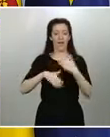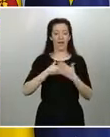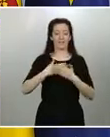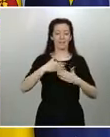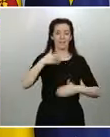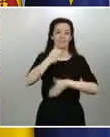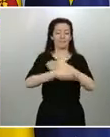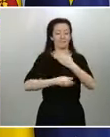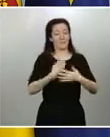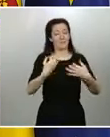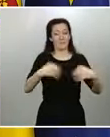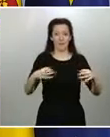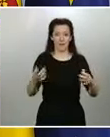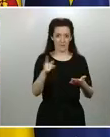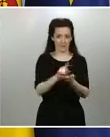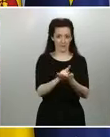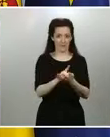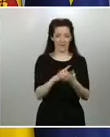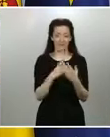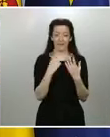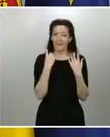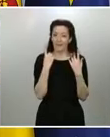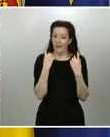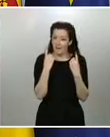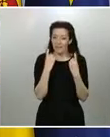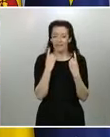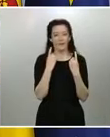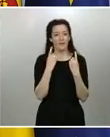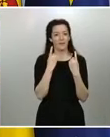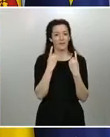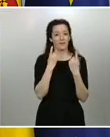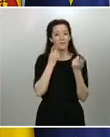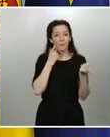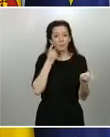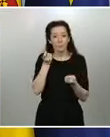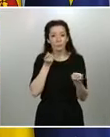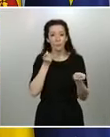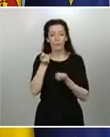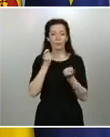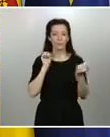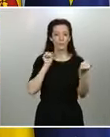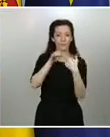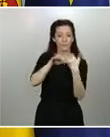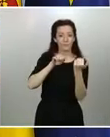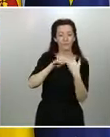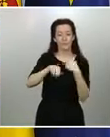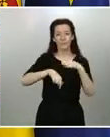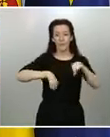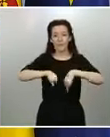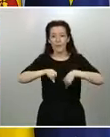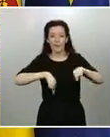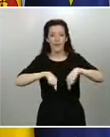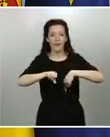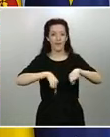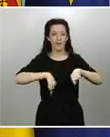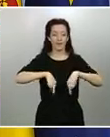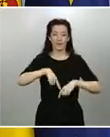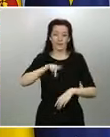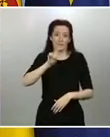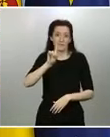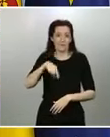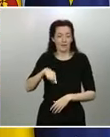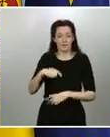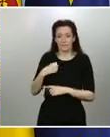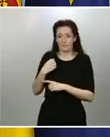seguir acompañado del control de la circulación y de la movilidad y al mismo tiempo seguir procurando el amparo por parte del